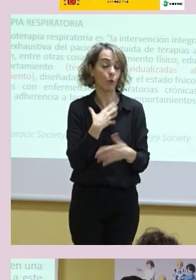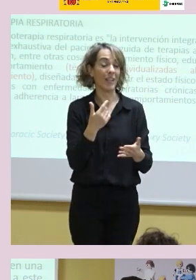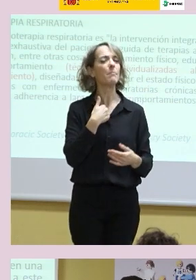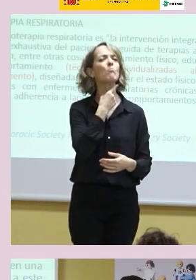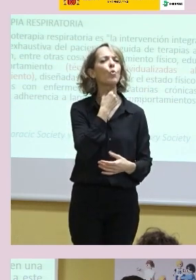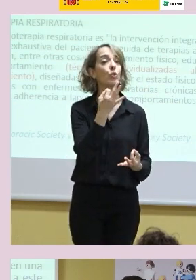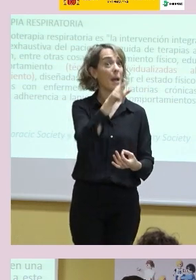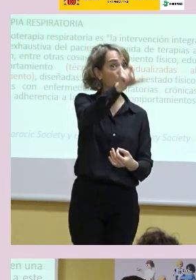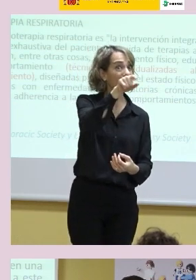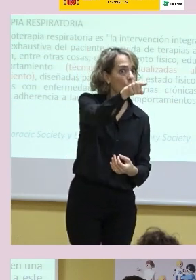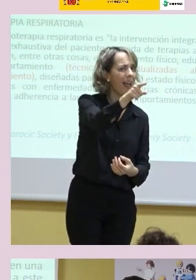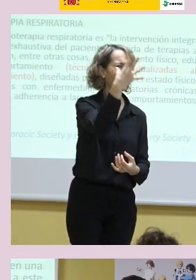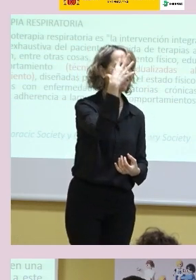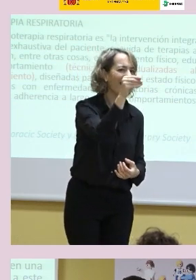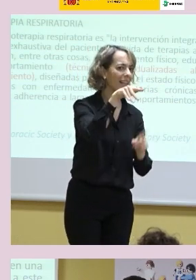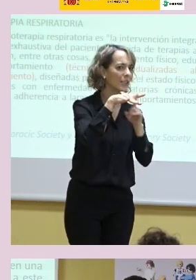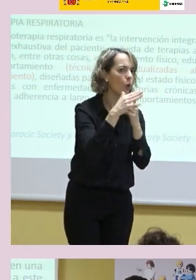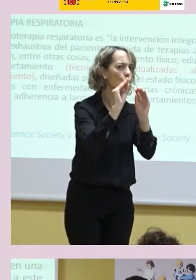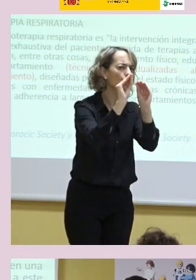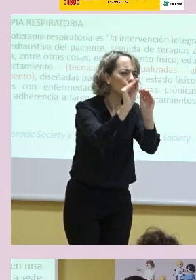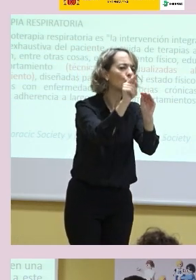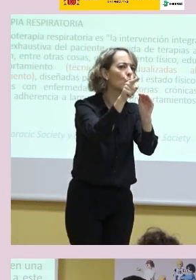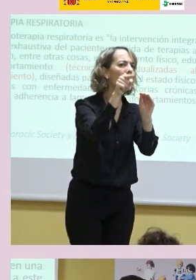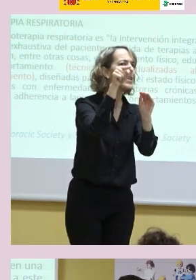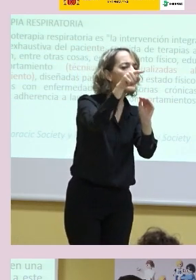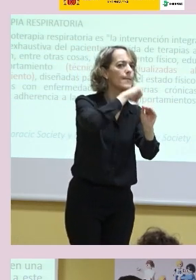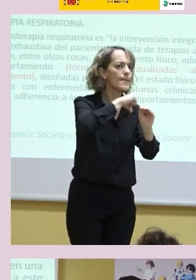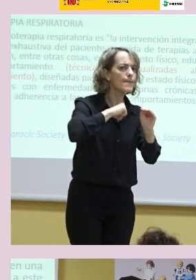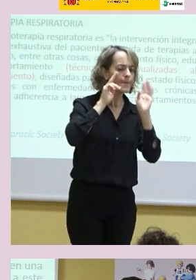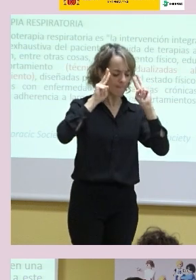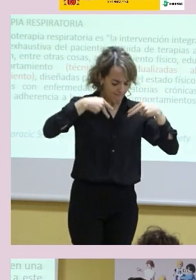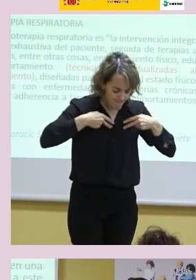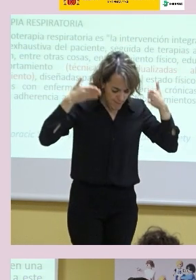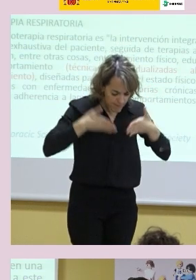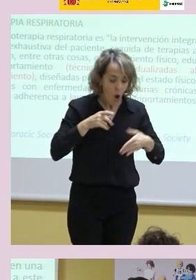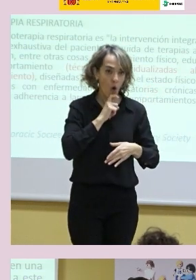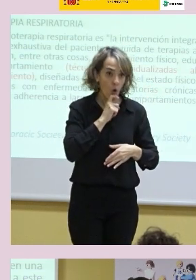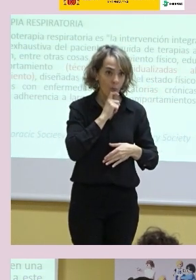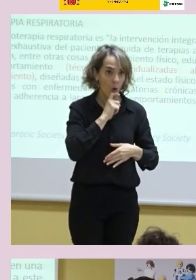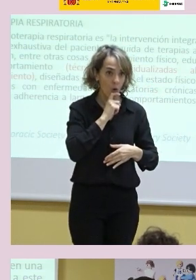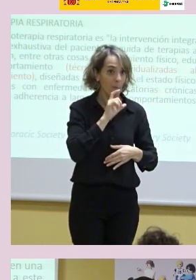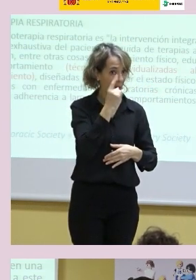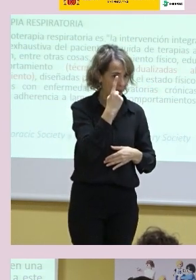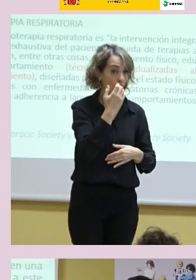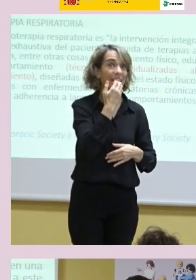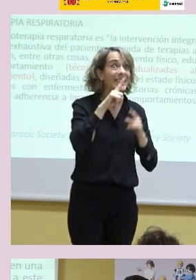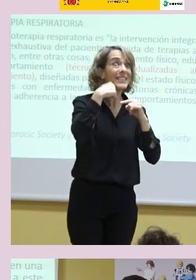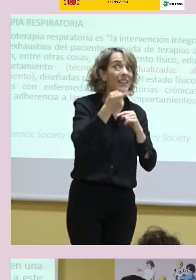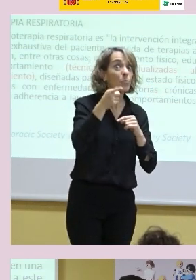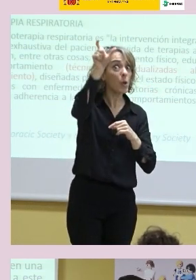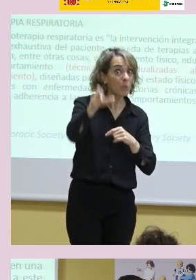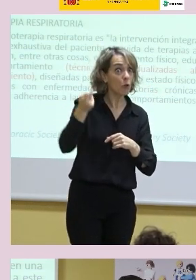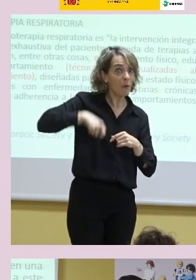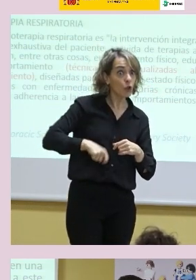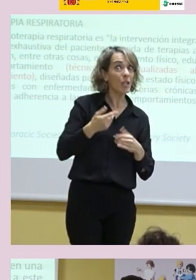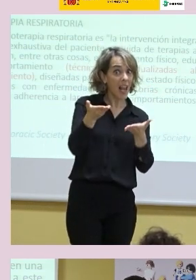personas entiendan lo que les está pasando en cada momento y cómo poder abordarlos ellos en primer lugar, y si luego necesitan ayuda de un sanitario poder